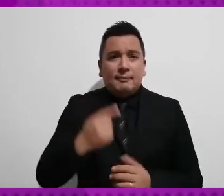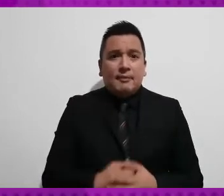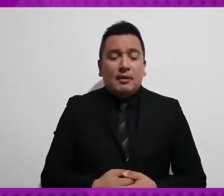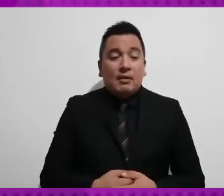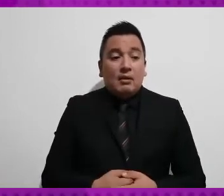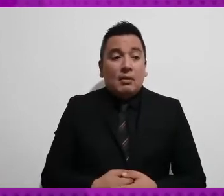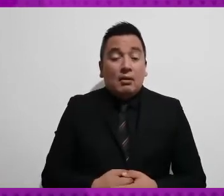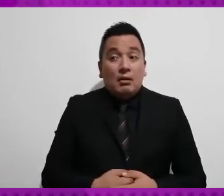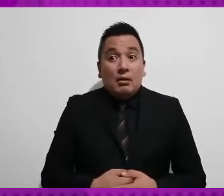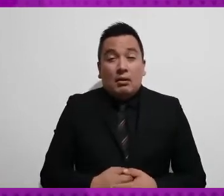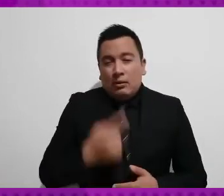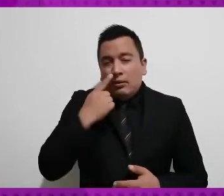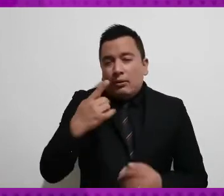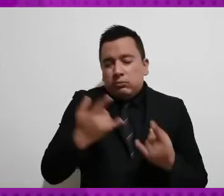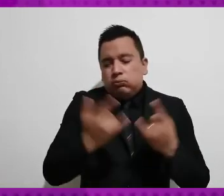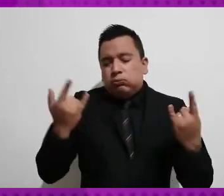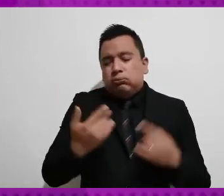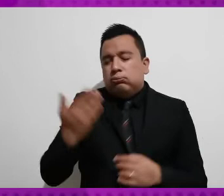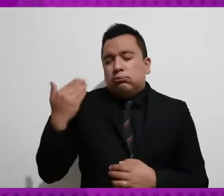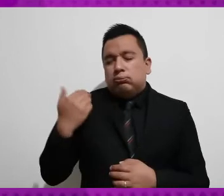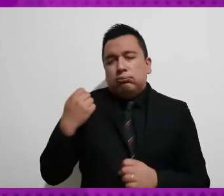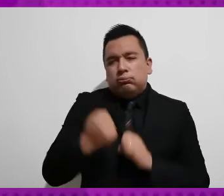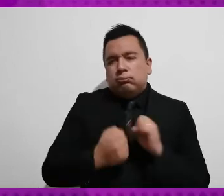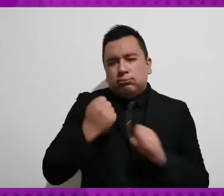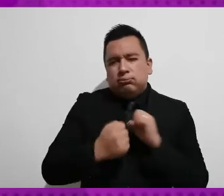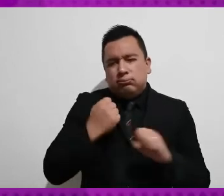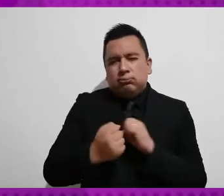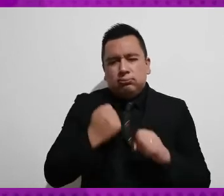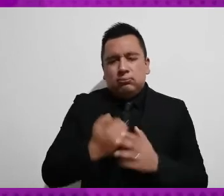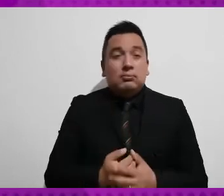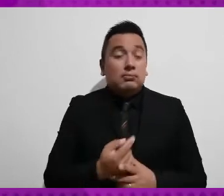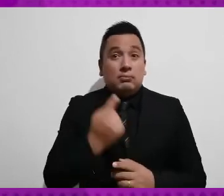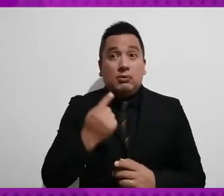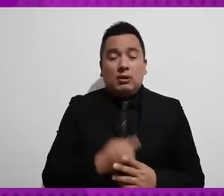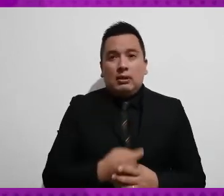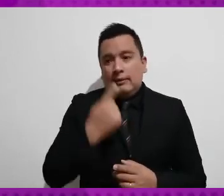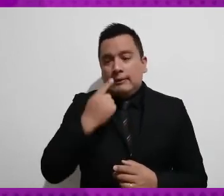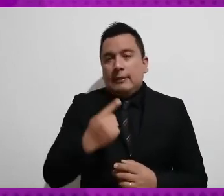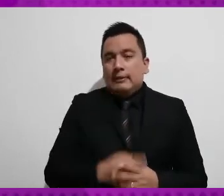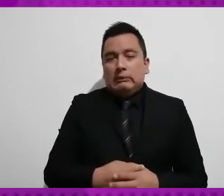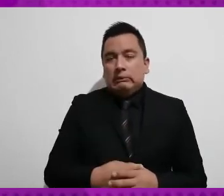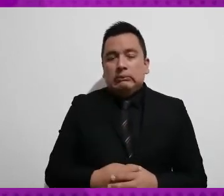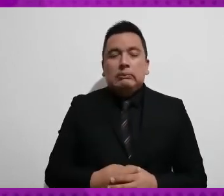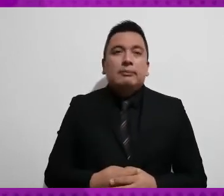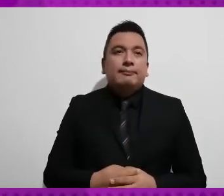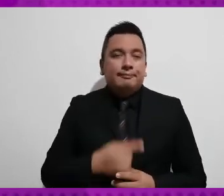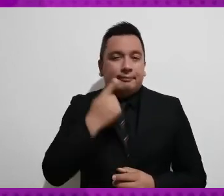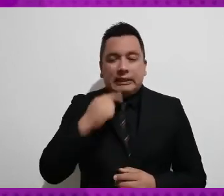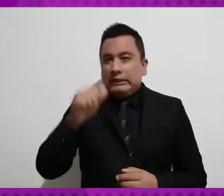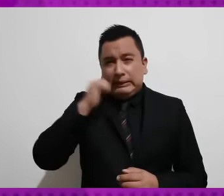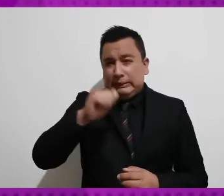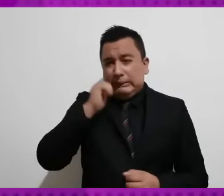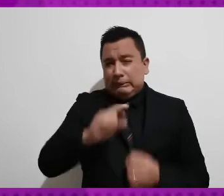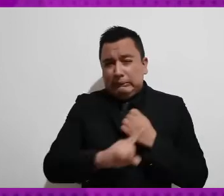porque, comentando una anécdota de hace ya muchísimos años, porque este tema no es nuevo, este tema siempre